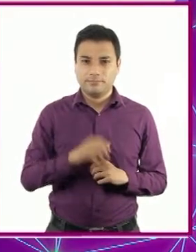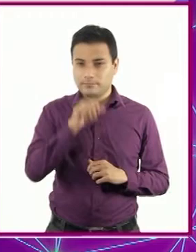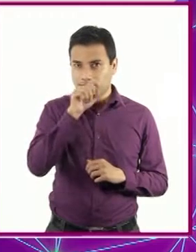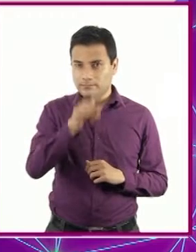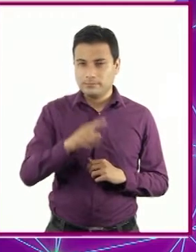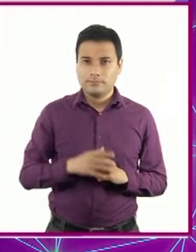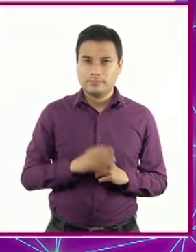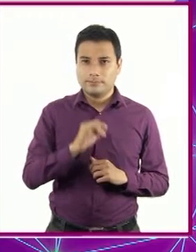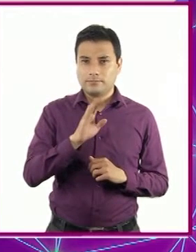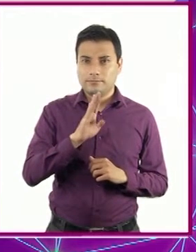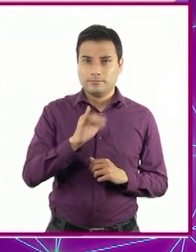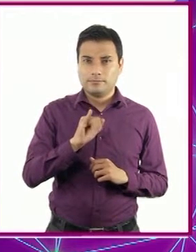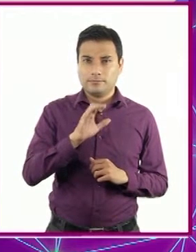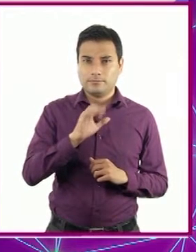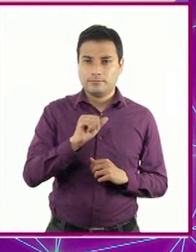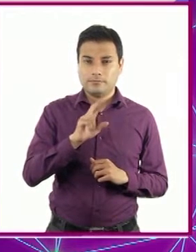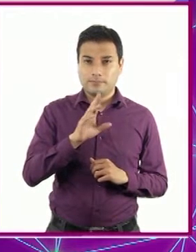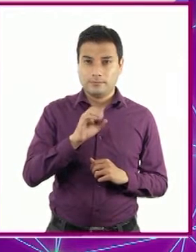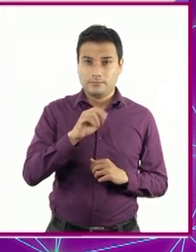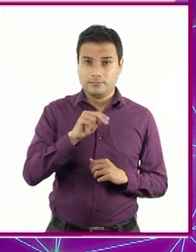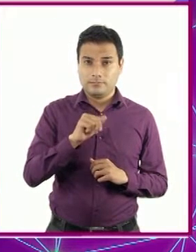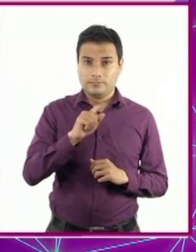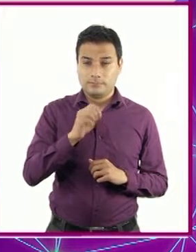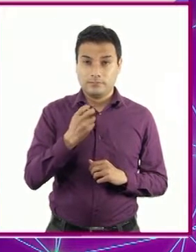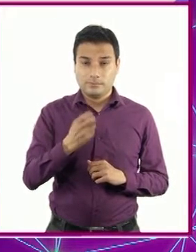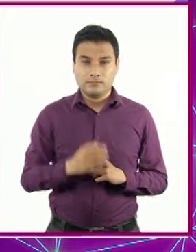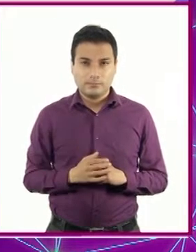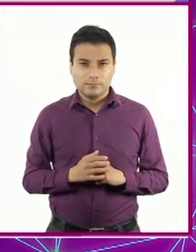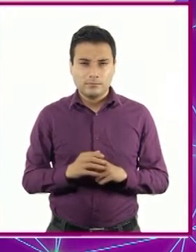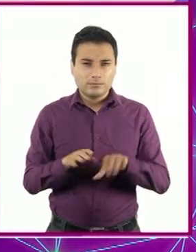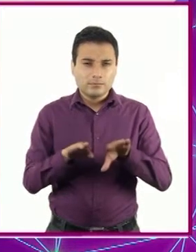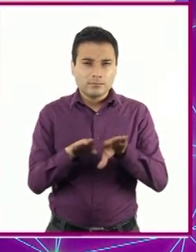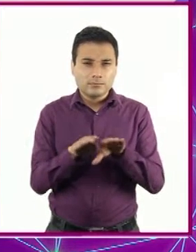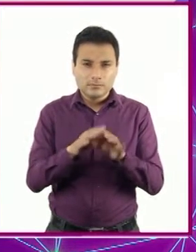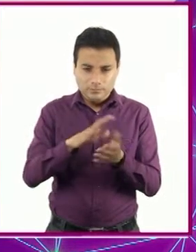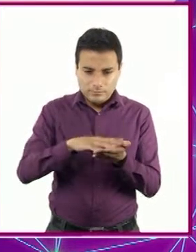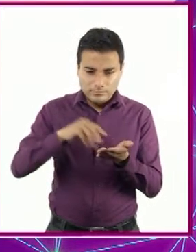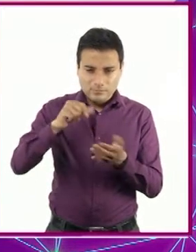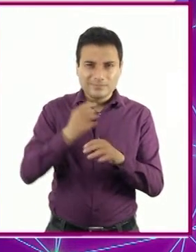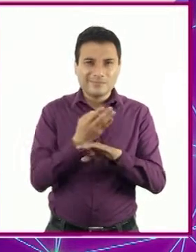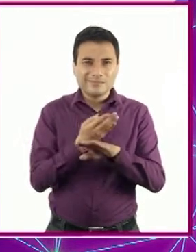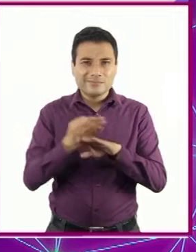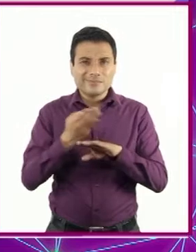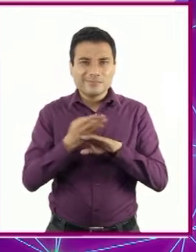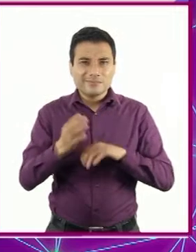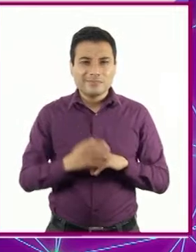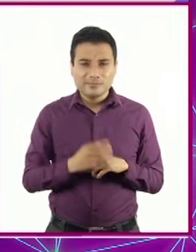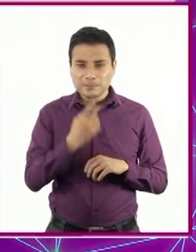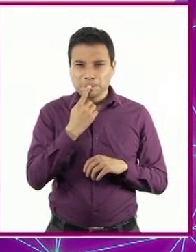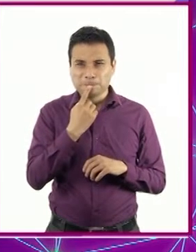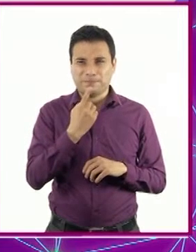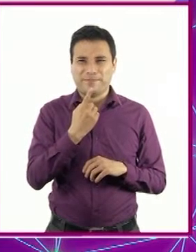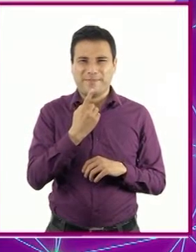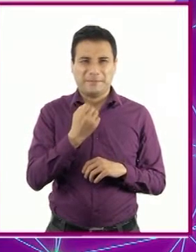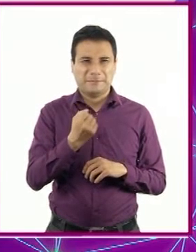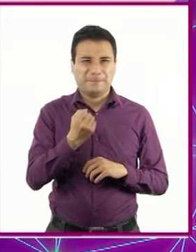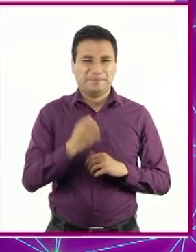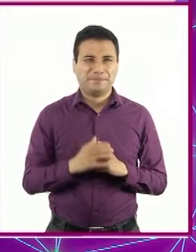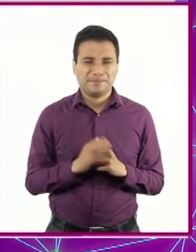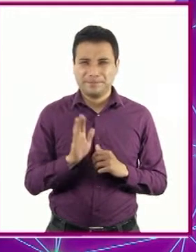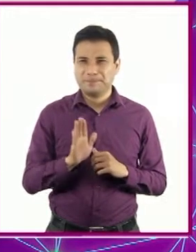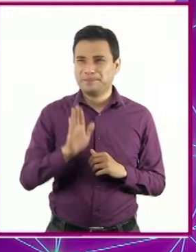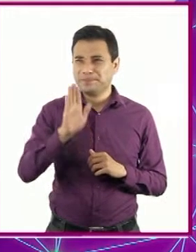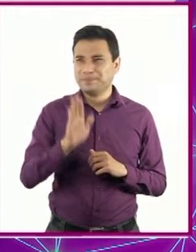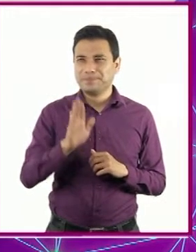llamado bicarbonato sódico, es un compuesto sólido cristalino, de color blanco con un ligero sabor alcalino, parecido